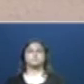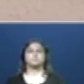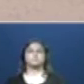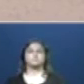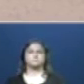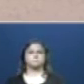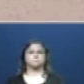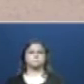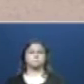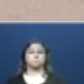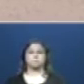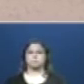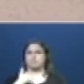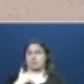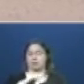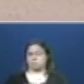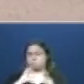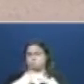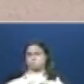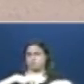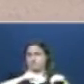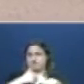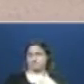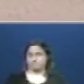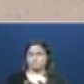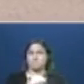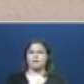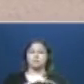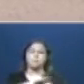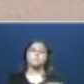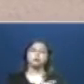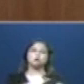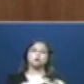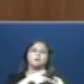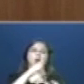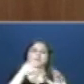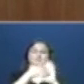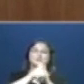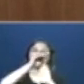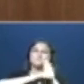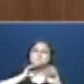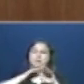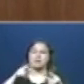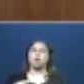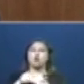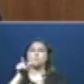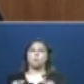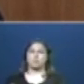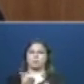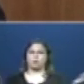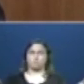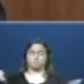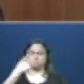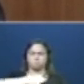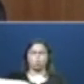paro para finalizar todo este área social hago ahora referencia a la agenda para la población los últimos datos y